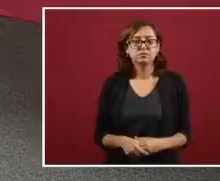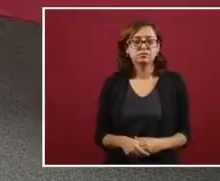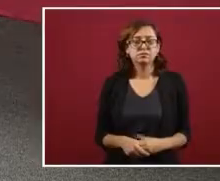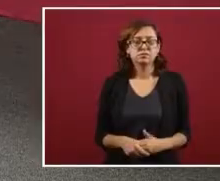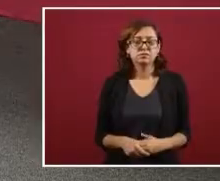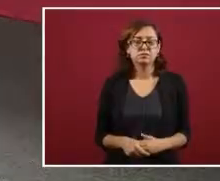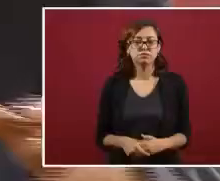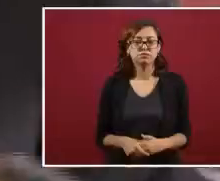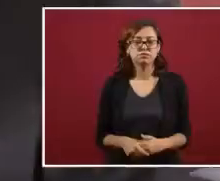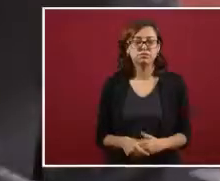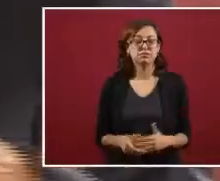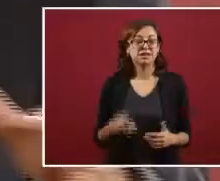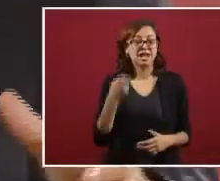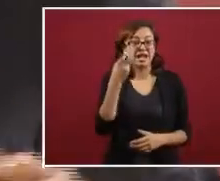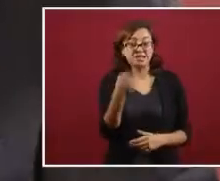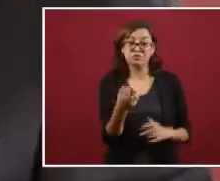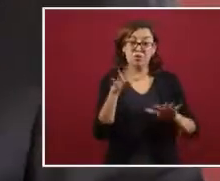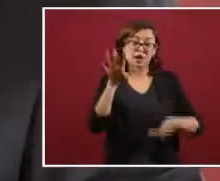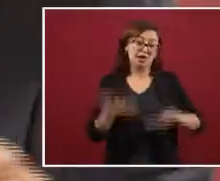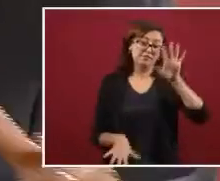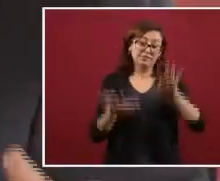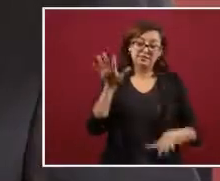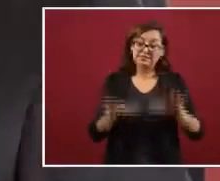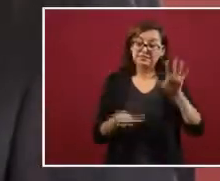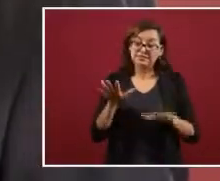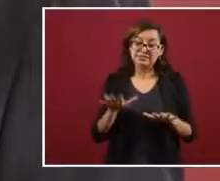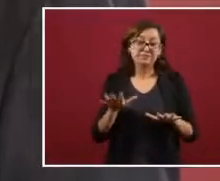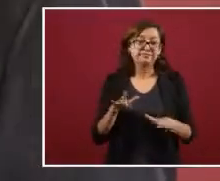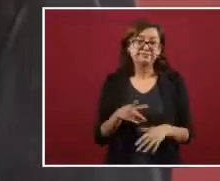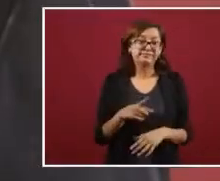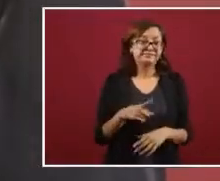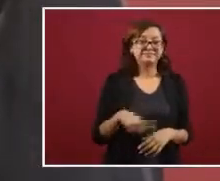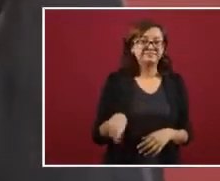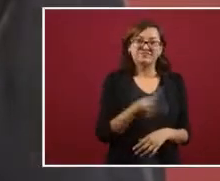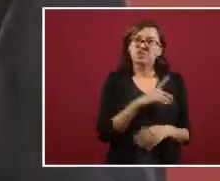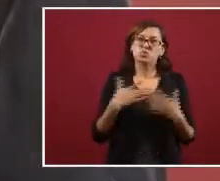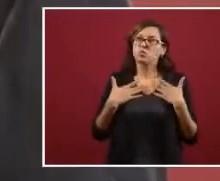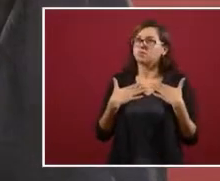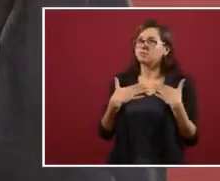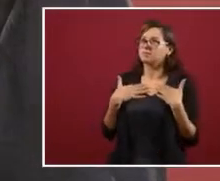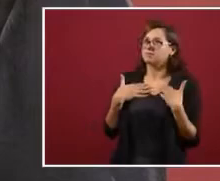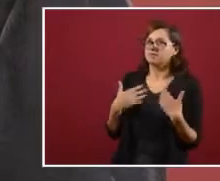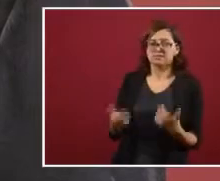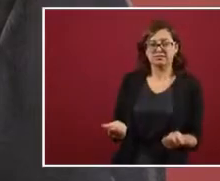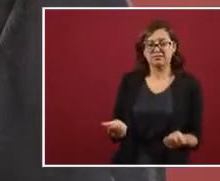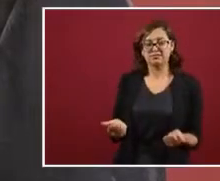Eso es lo que a veces no se entiende.